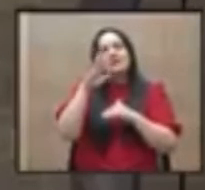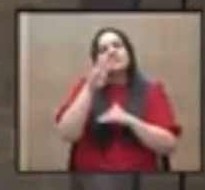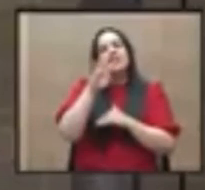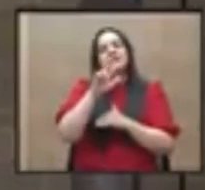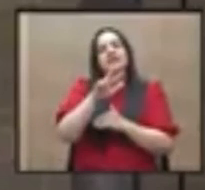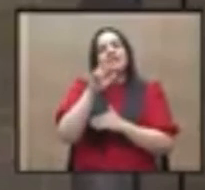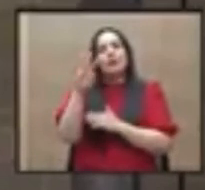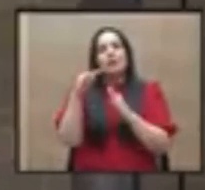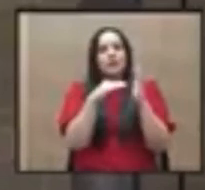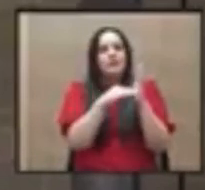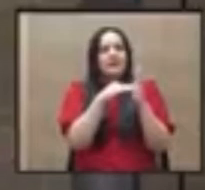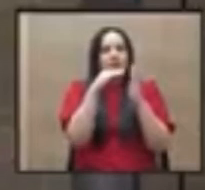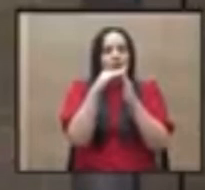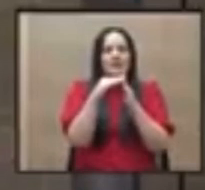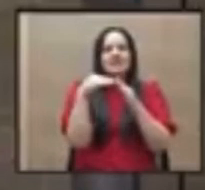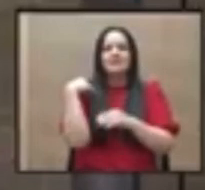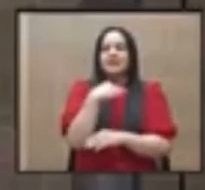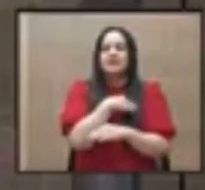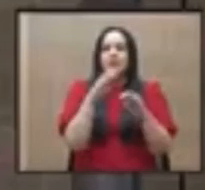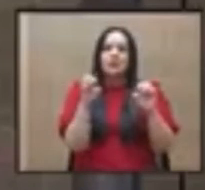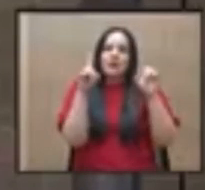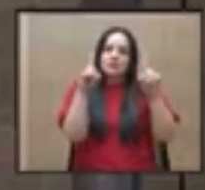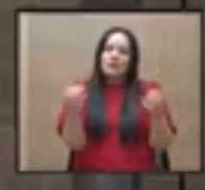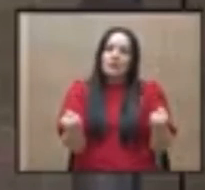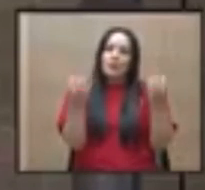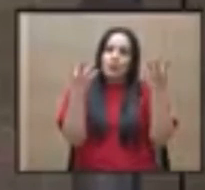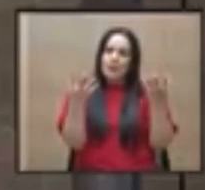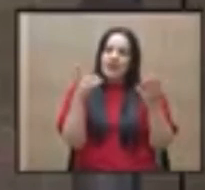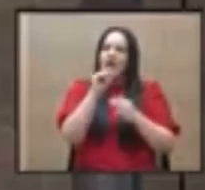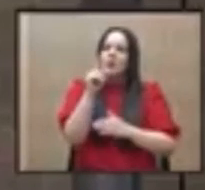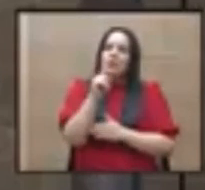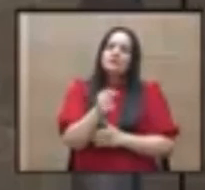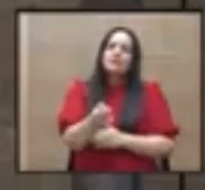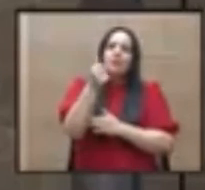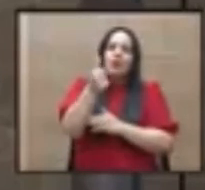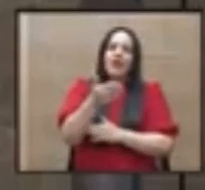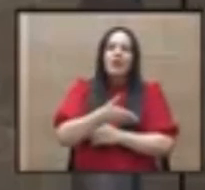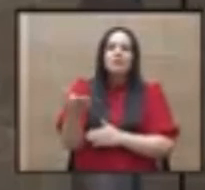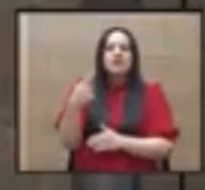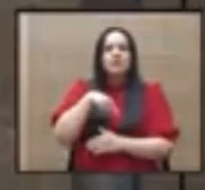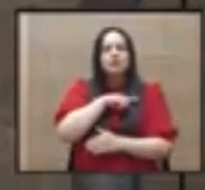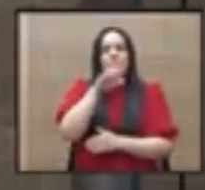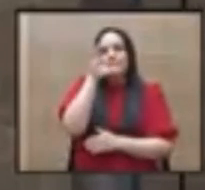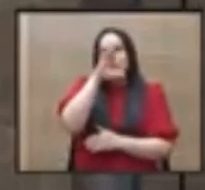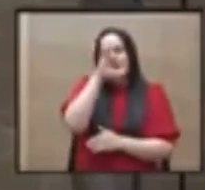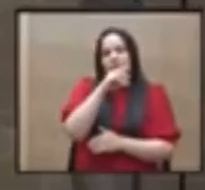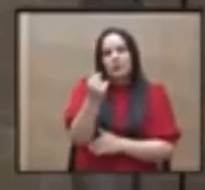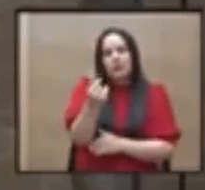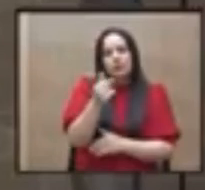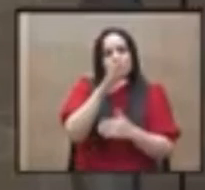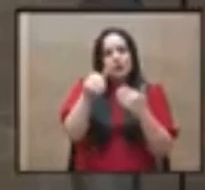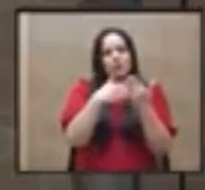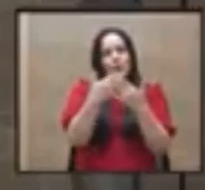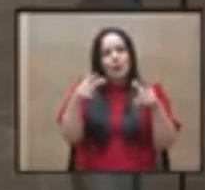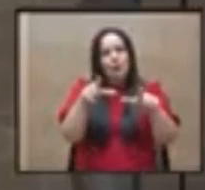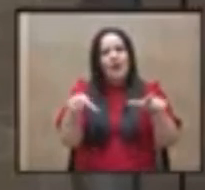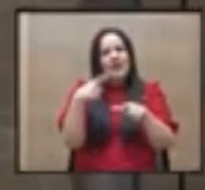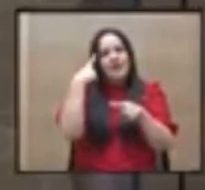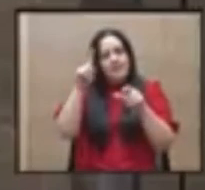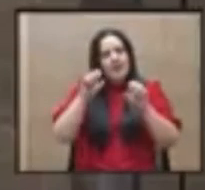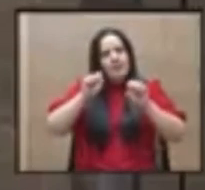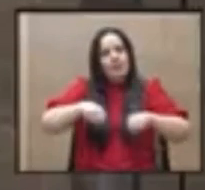de Educación Pública. No es poca cosa cuando hemos estado buscando recursos de todos lados para fortalecer, por ejemplo, la